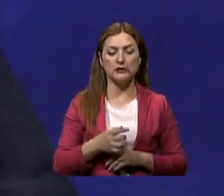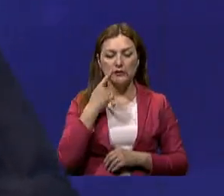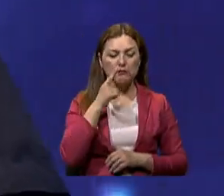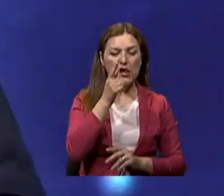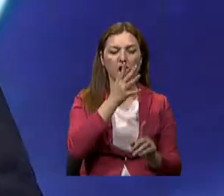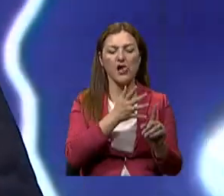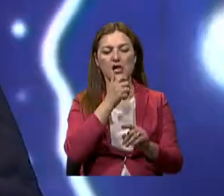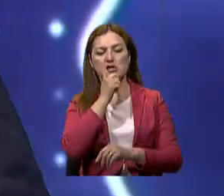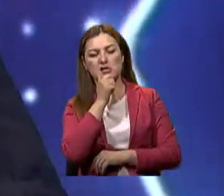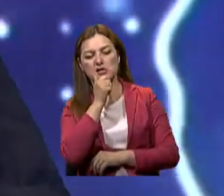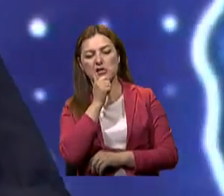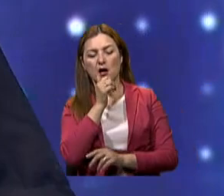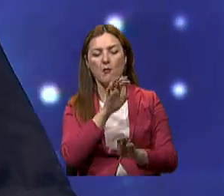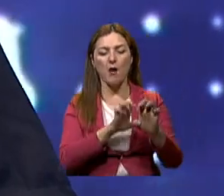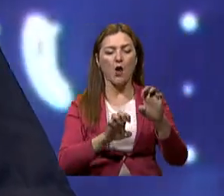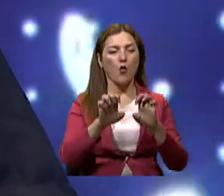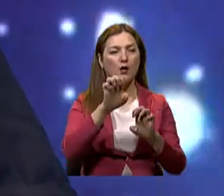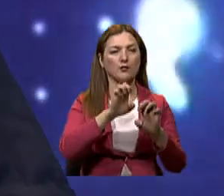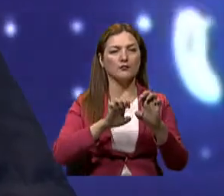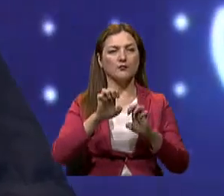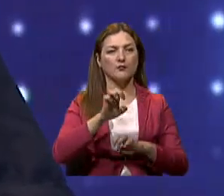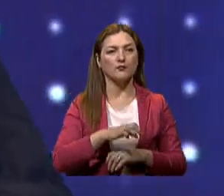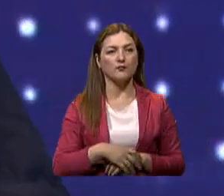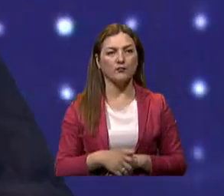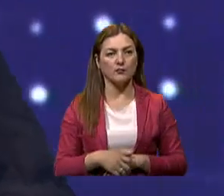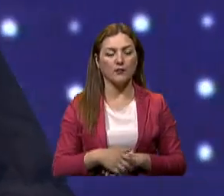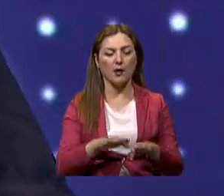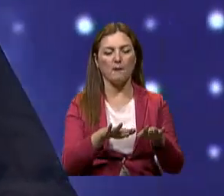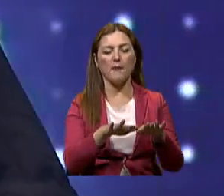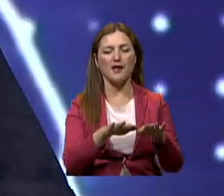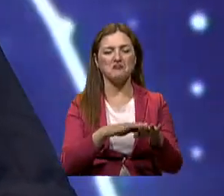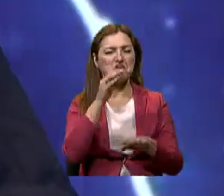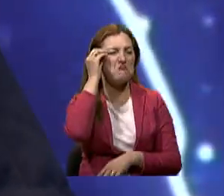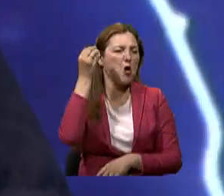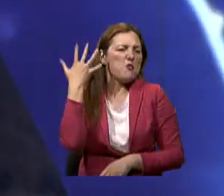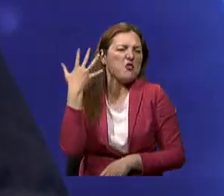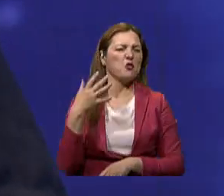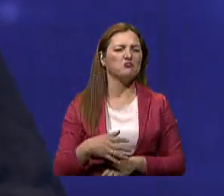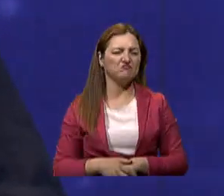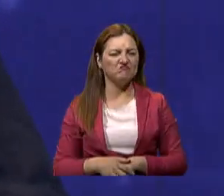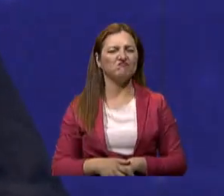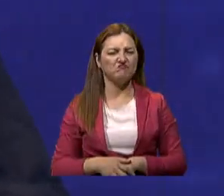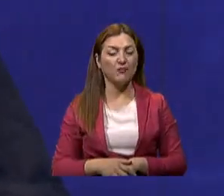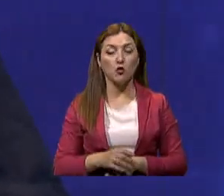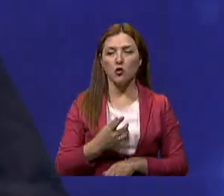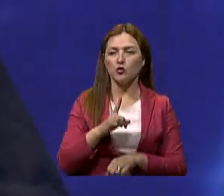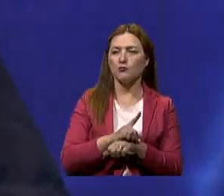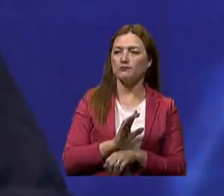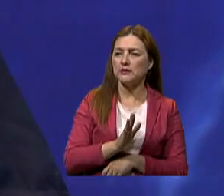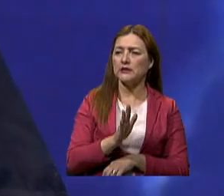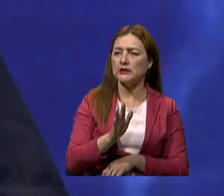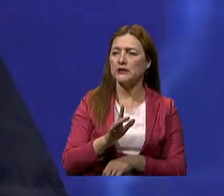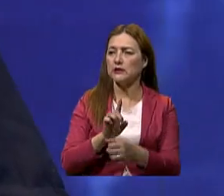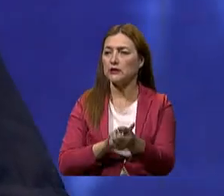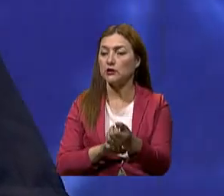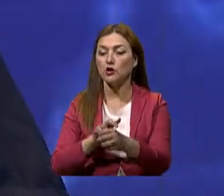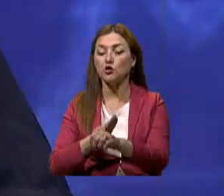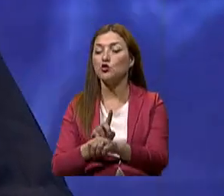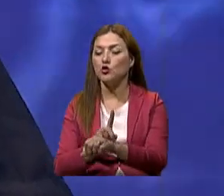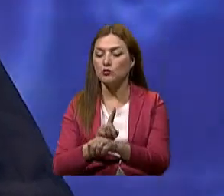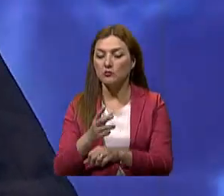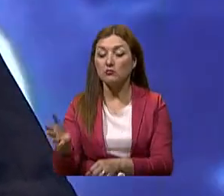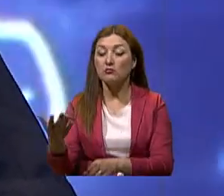la parte que a veces muchos se descuidan, que generalmente son los pies. Principalmente cuando va a la consulta un paciente diabético, lo que hace el podólogo son